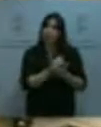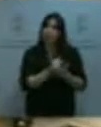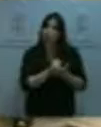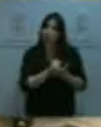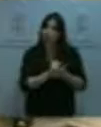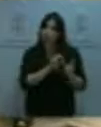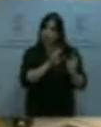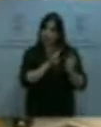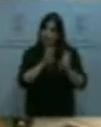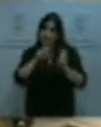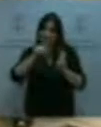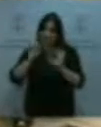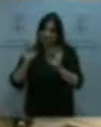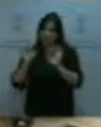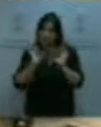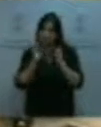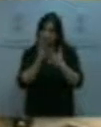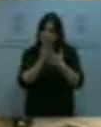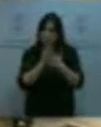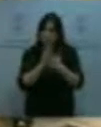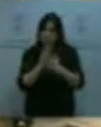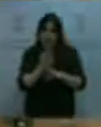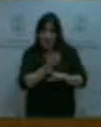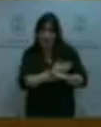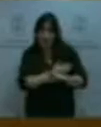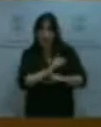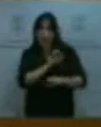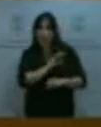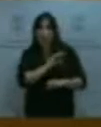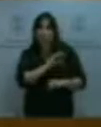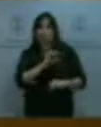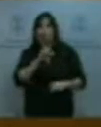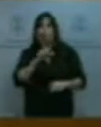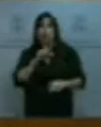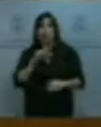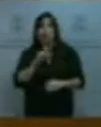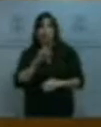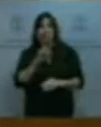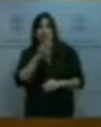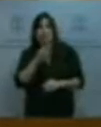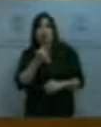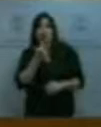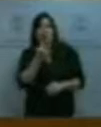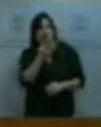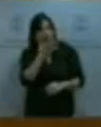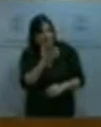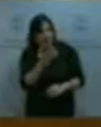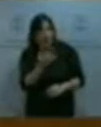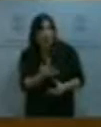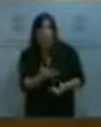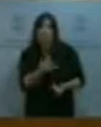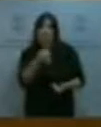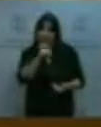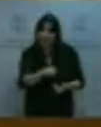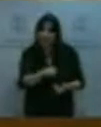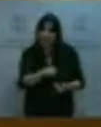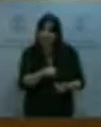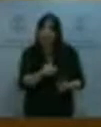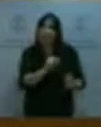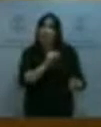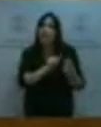invocaba ahora seriedad y rigor, y yo creo que la seriedad y el rigor conviene mucho a los debates importantes en el ámbito